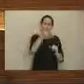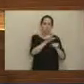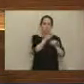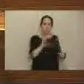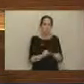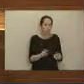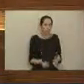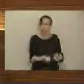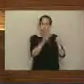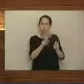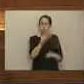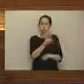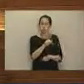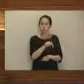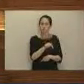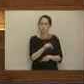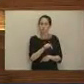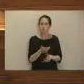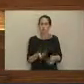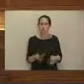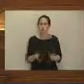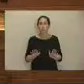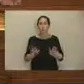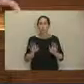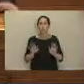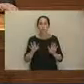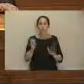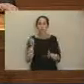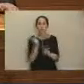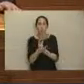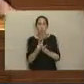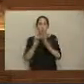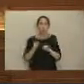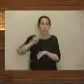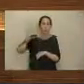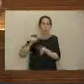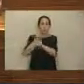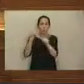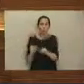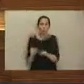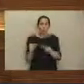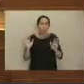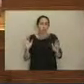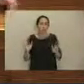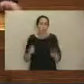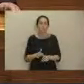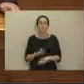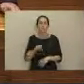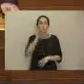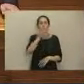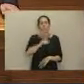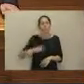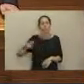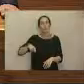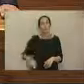pero en todo caso es su apuesta. Y le dicen los profesionales en mes de junio,